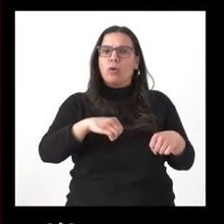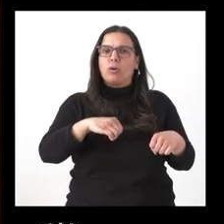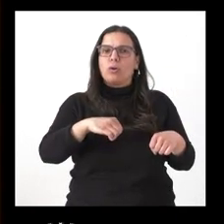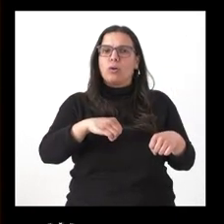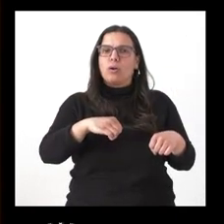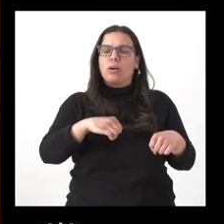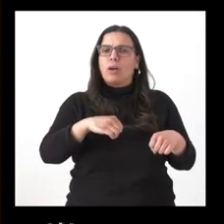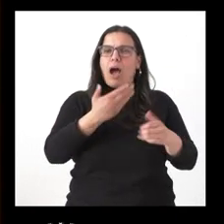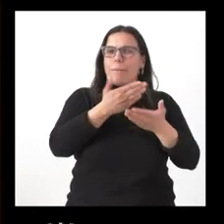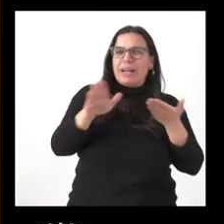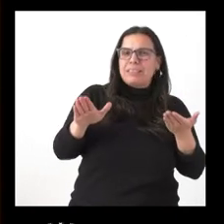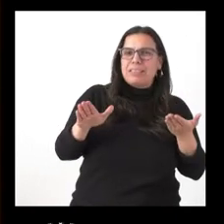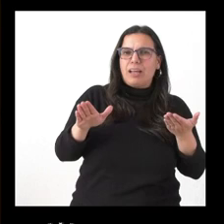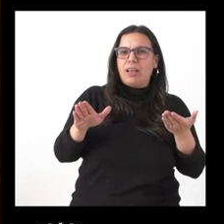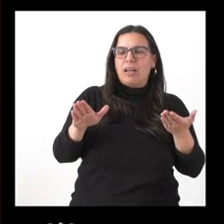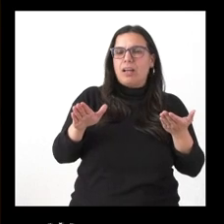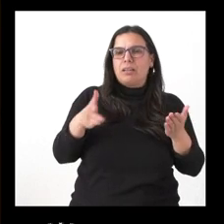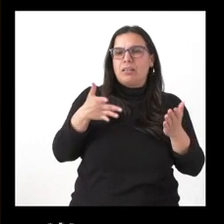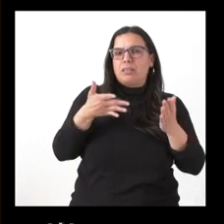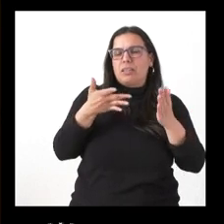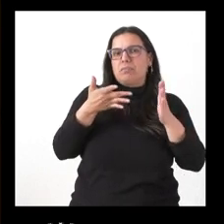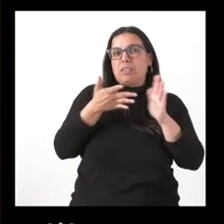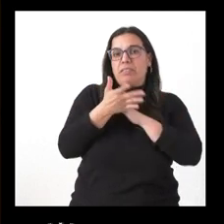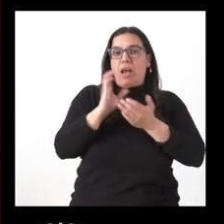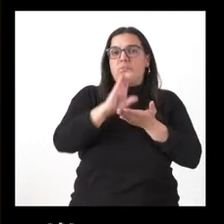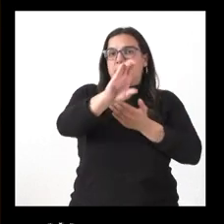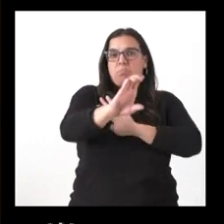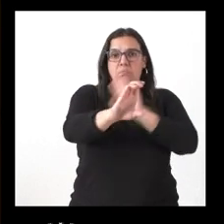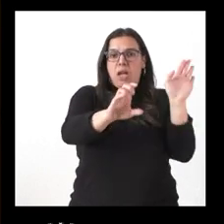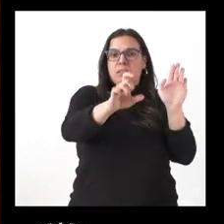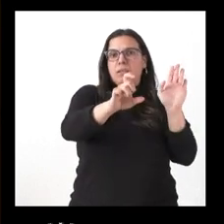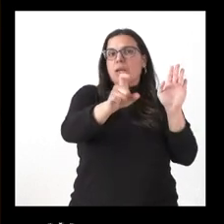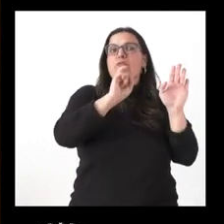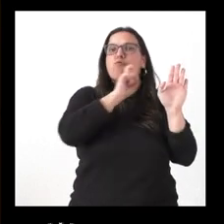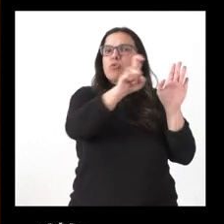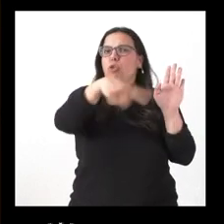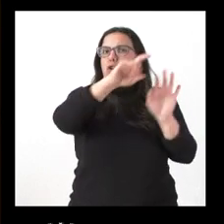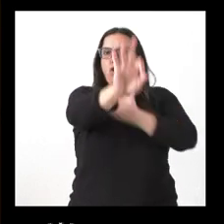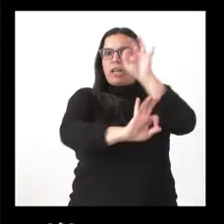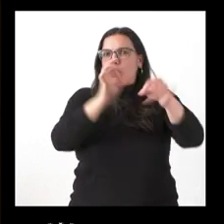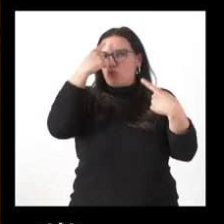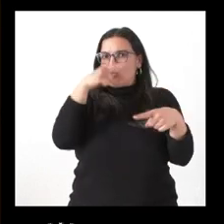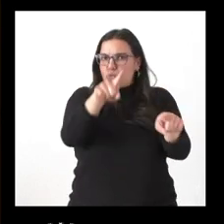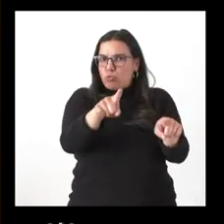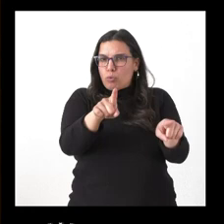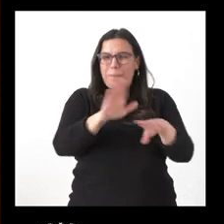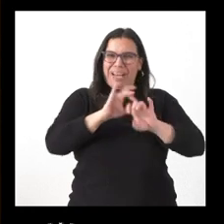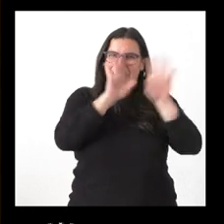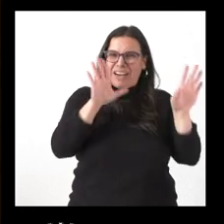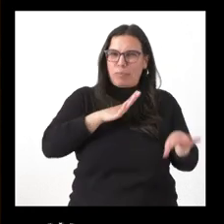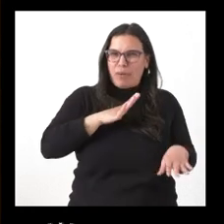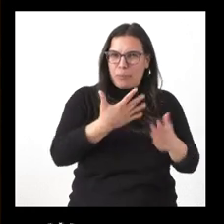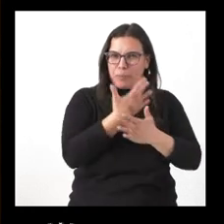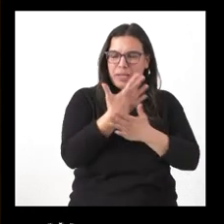la o es entiendo que es independiente que simplemente la aportación y que luego se organizará la fundación como corresponda es por aclararlo